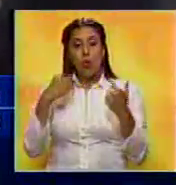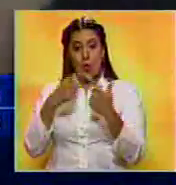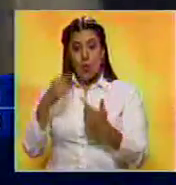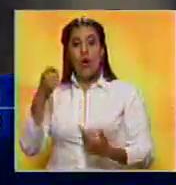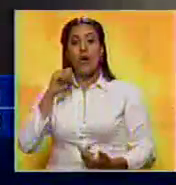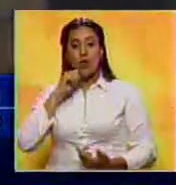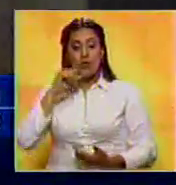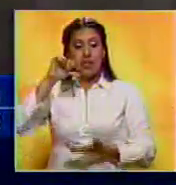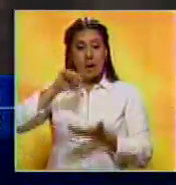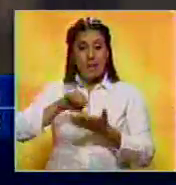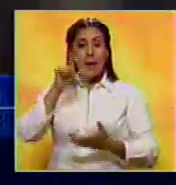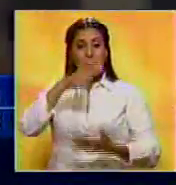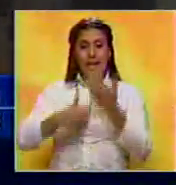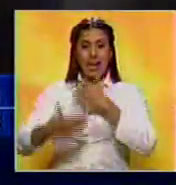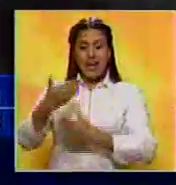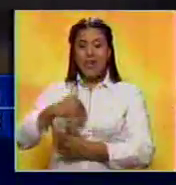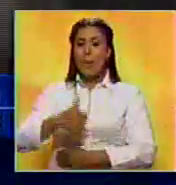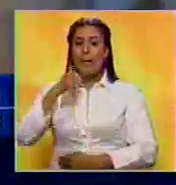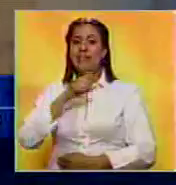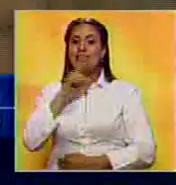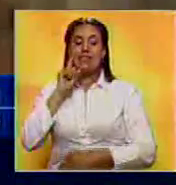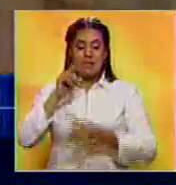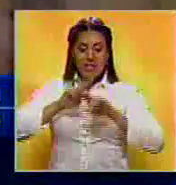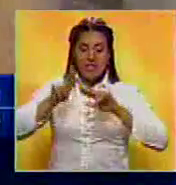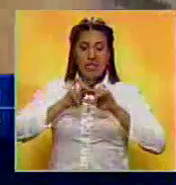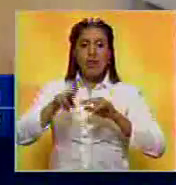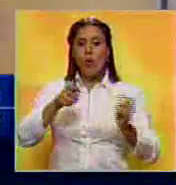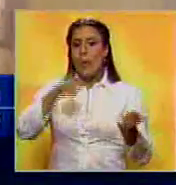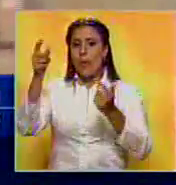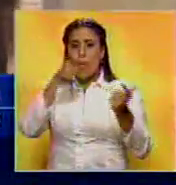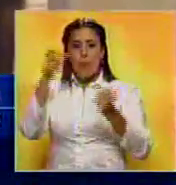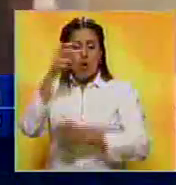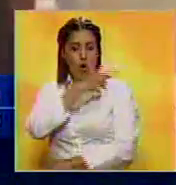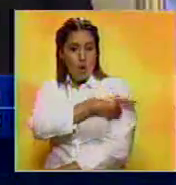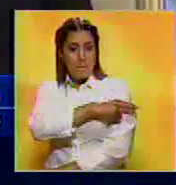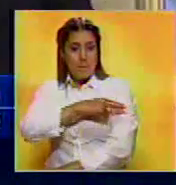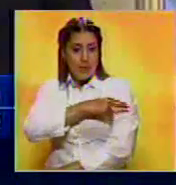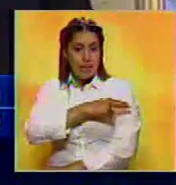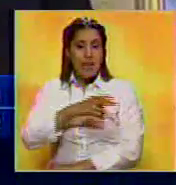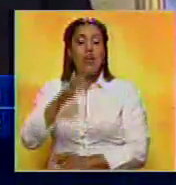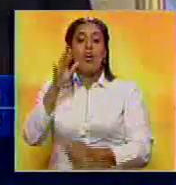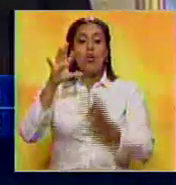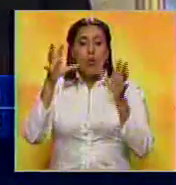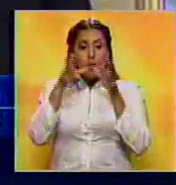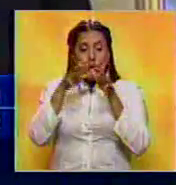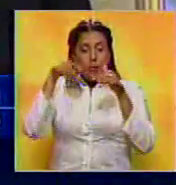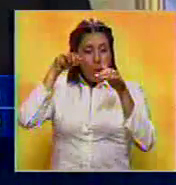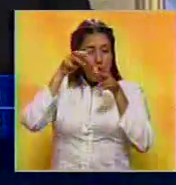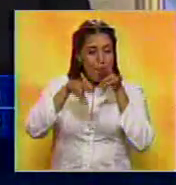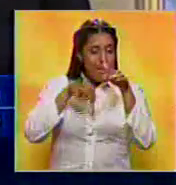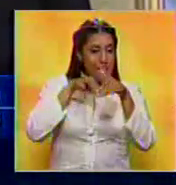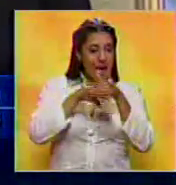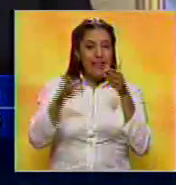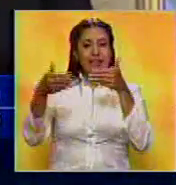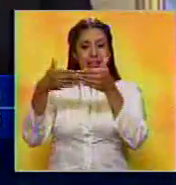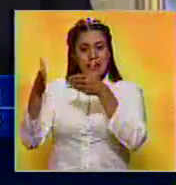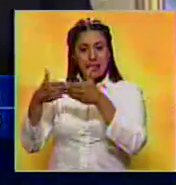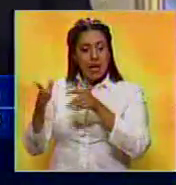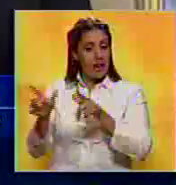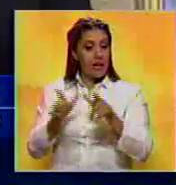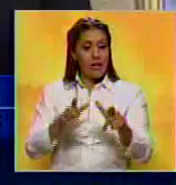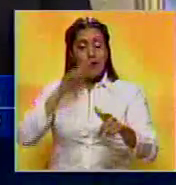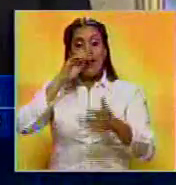petersburgo los heridos entre los que hay varios niños ella fueron trasladados a hospitales toda la red subterránea también fue cerrada